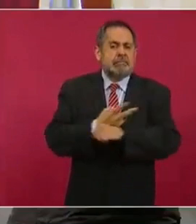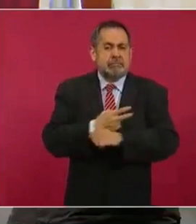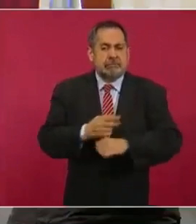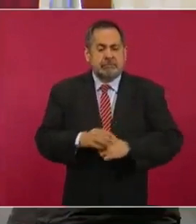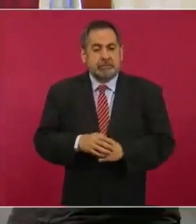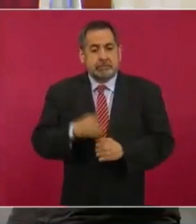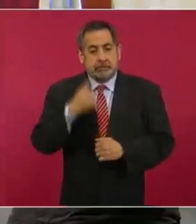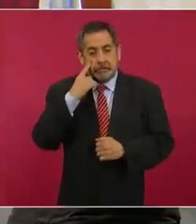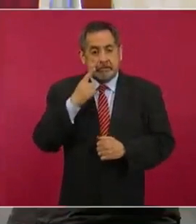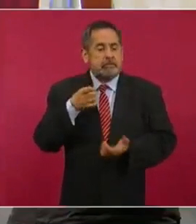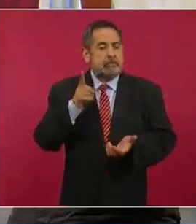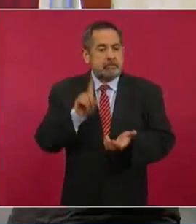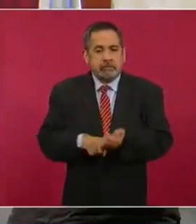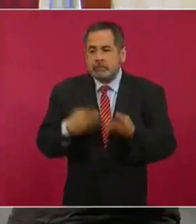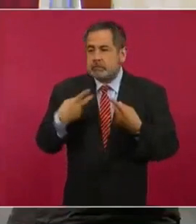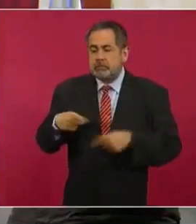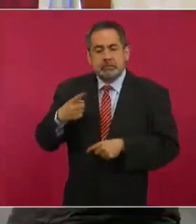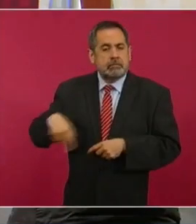miren lo que pasaba abajo,